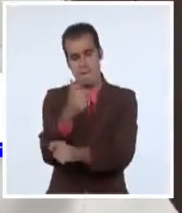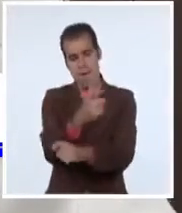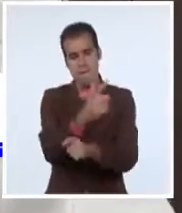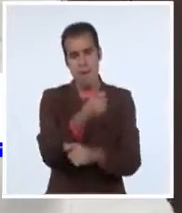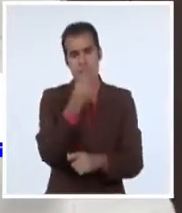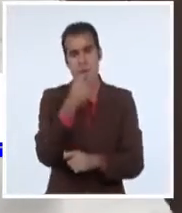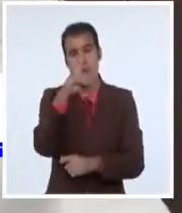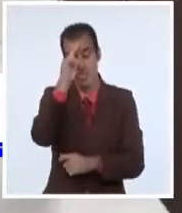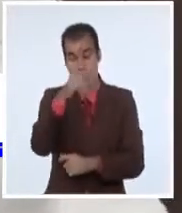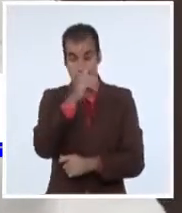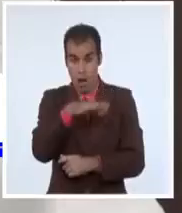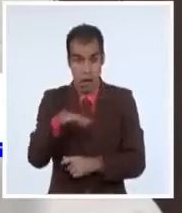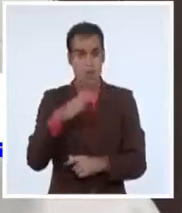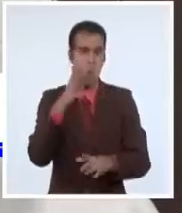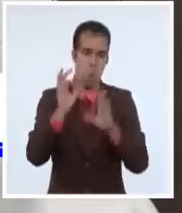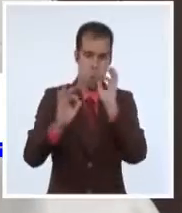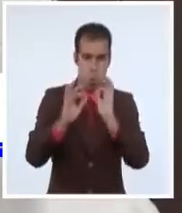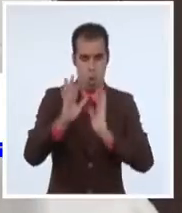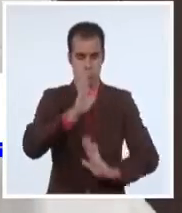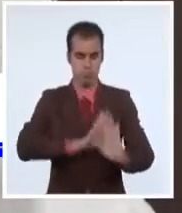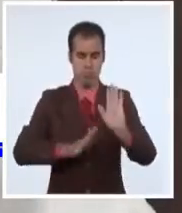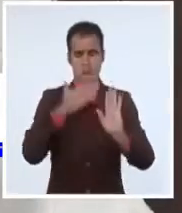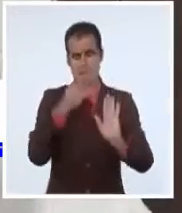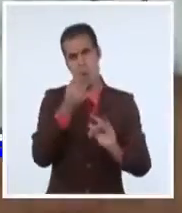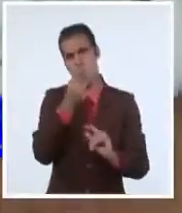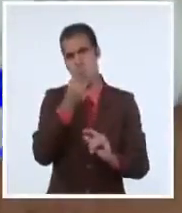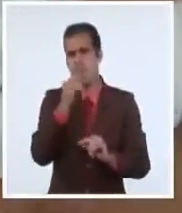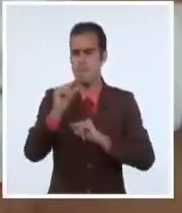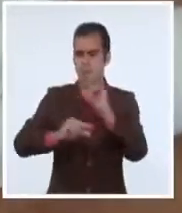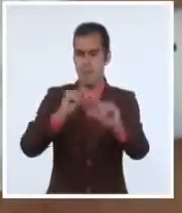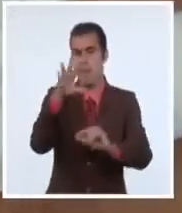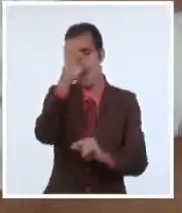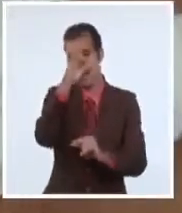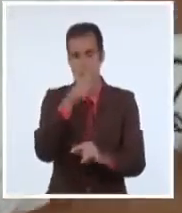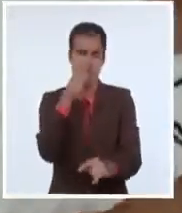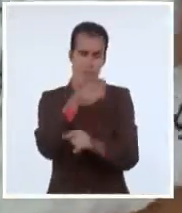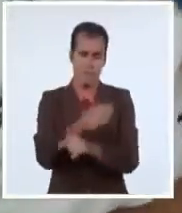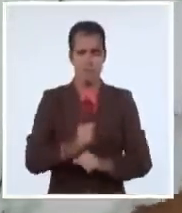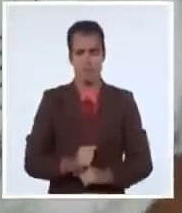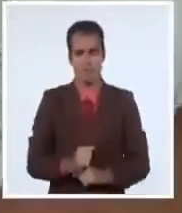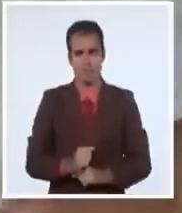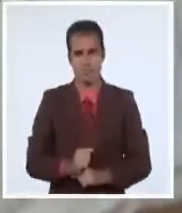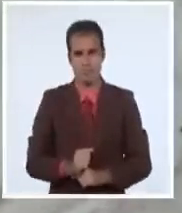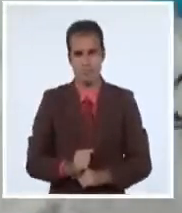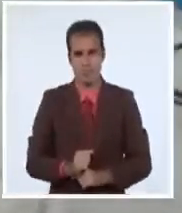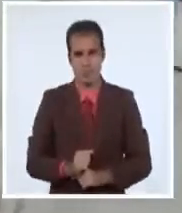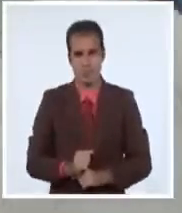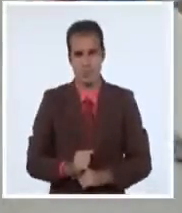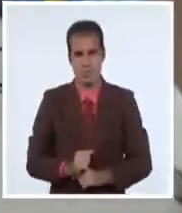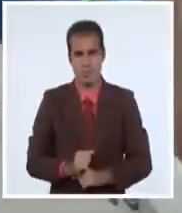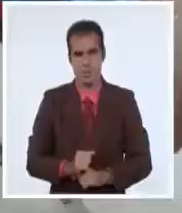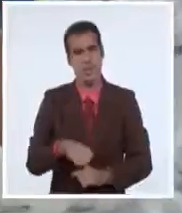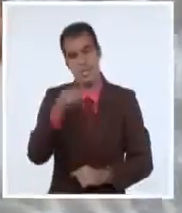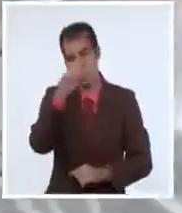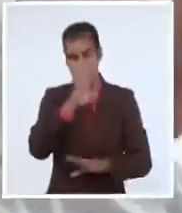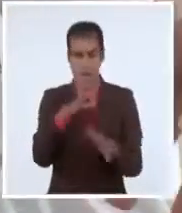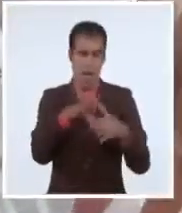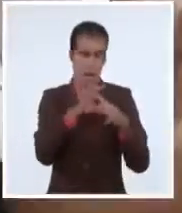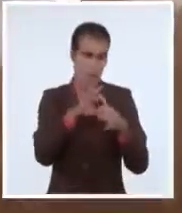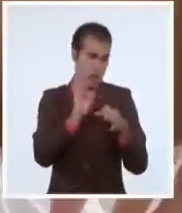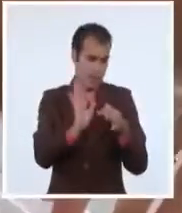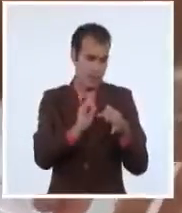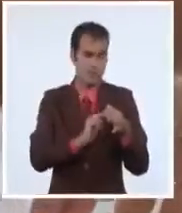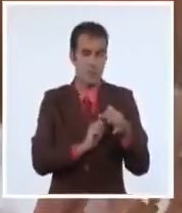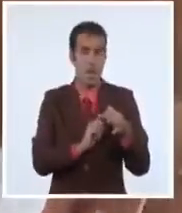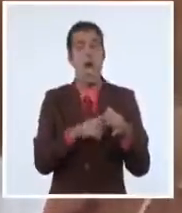del niño y para que se puedan incorporar bueno, al ciclo infantil y terminar el grado en que se encuentra en ese momento y